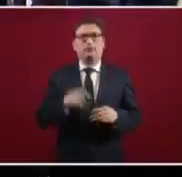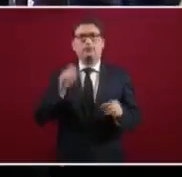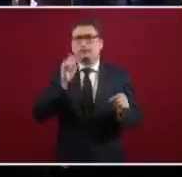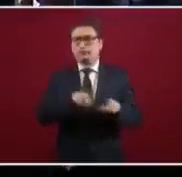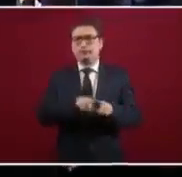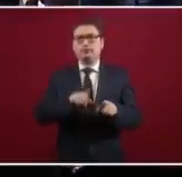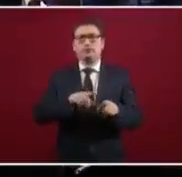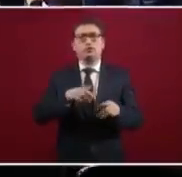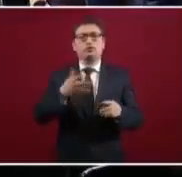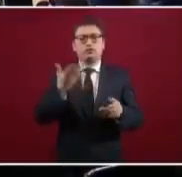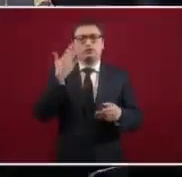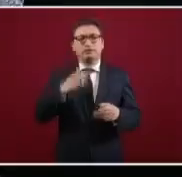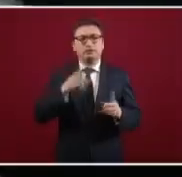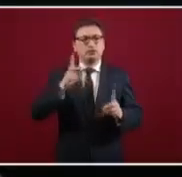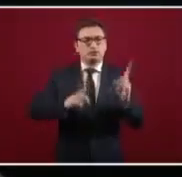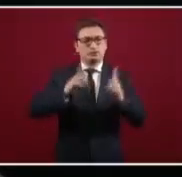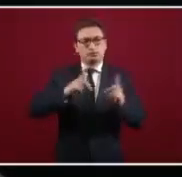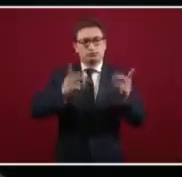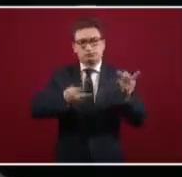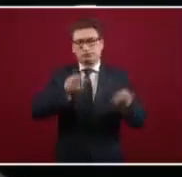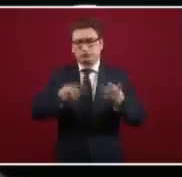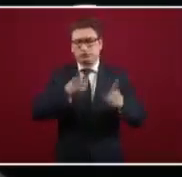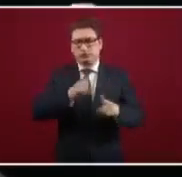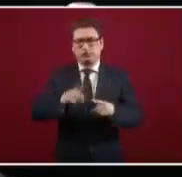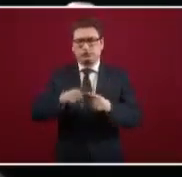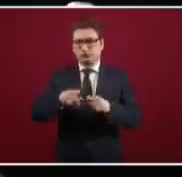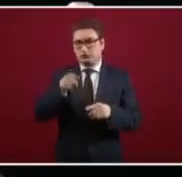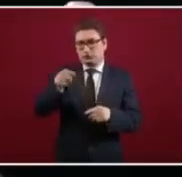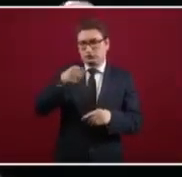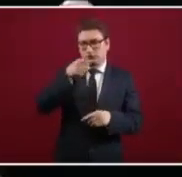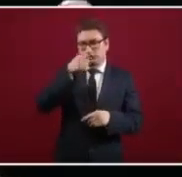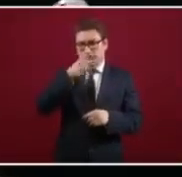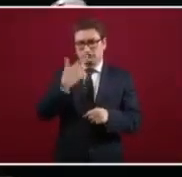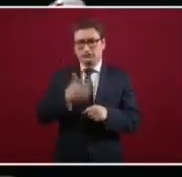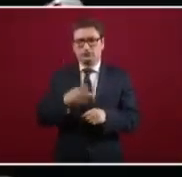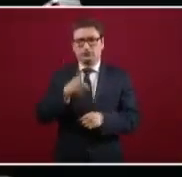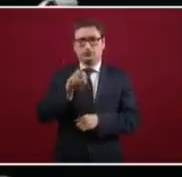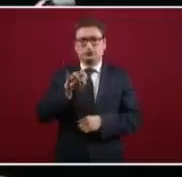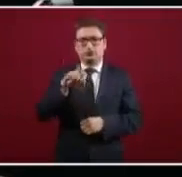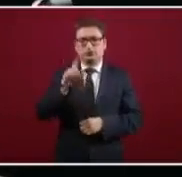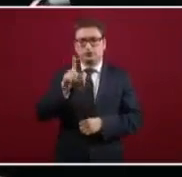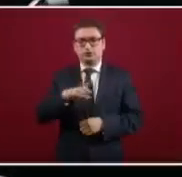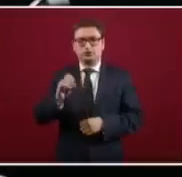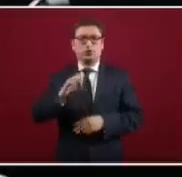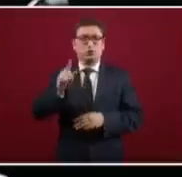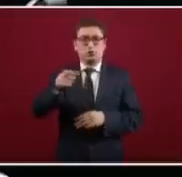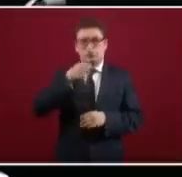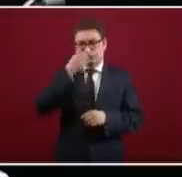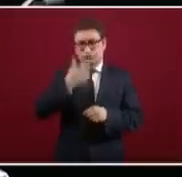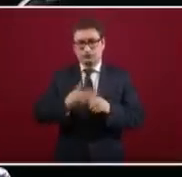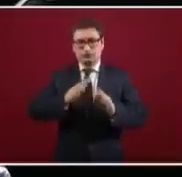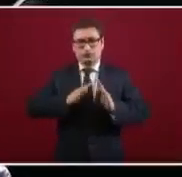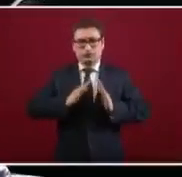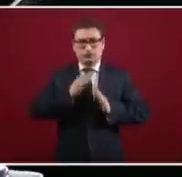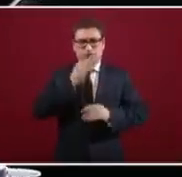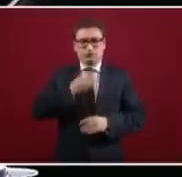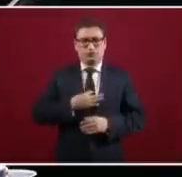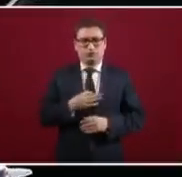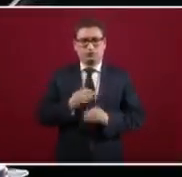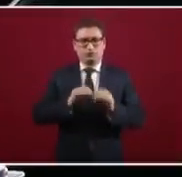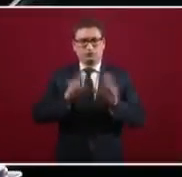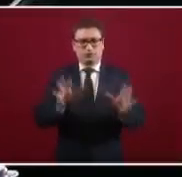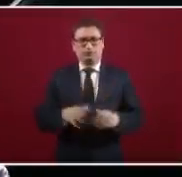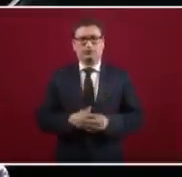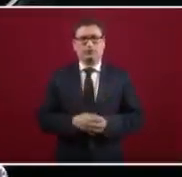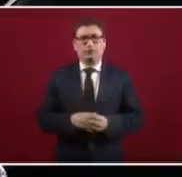varios varias dudas no sé si usted el secretario durazo el secretario de la defensa me puedan aclarar el primero no